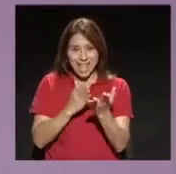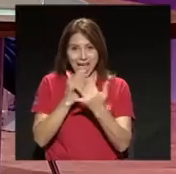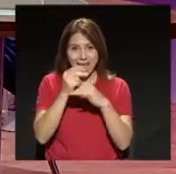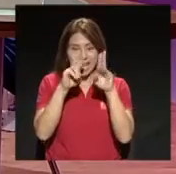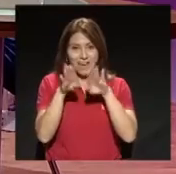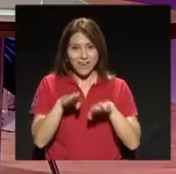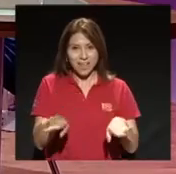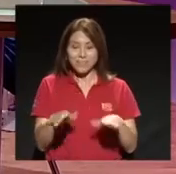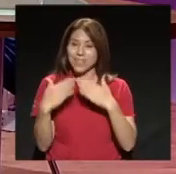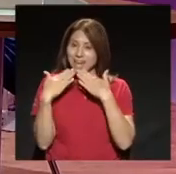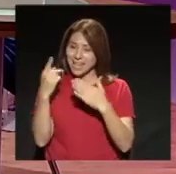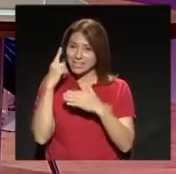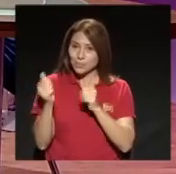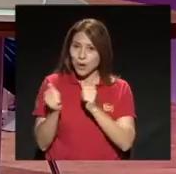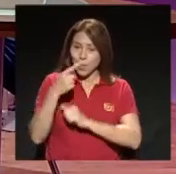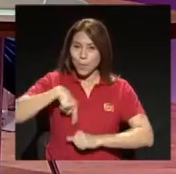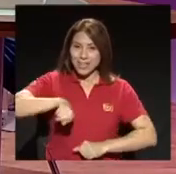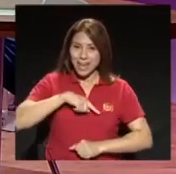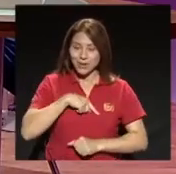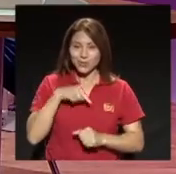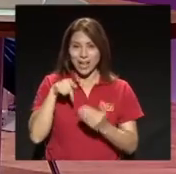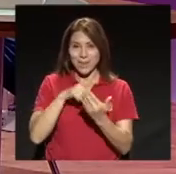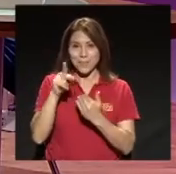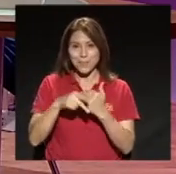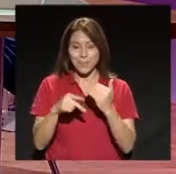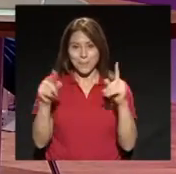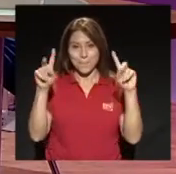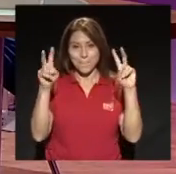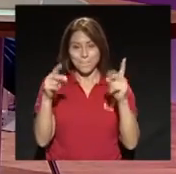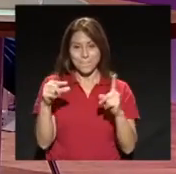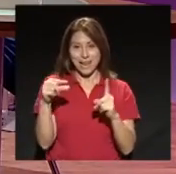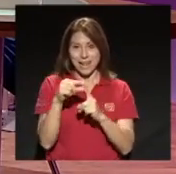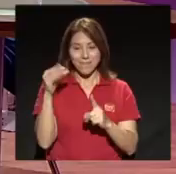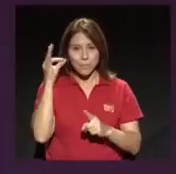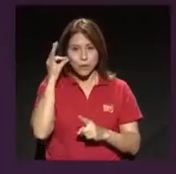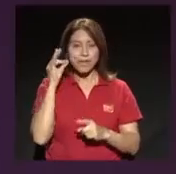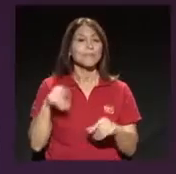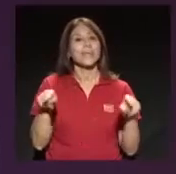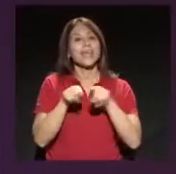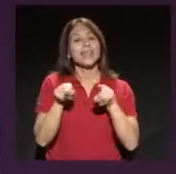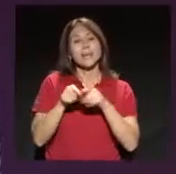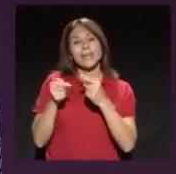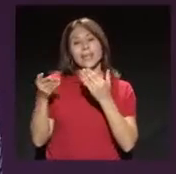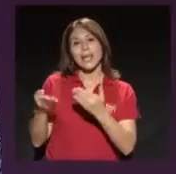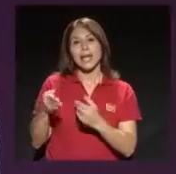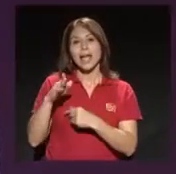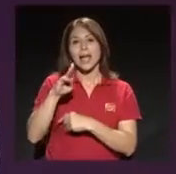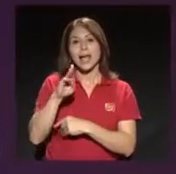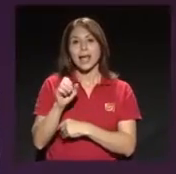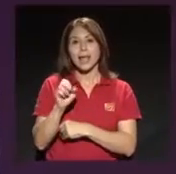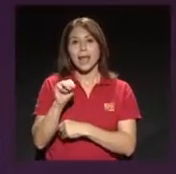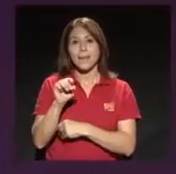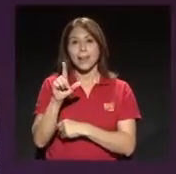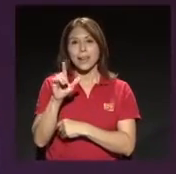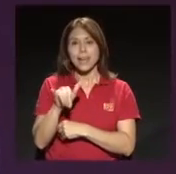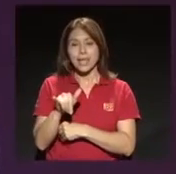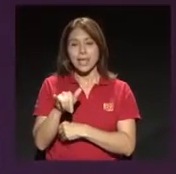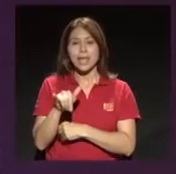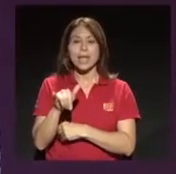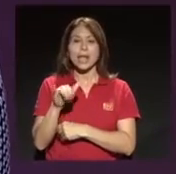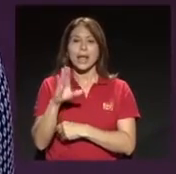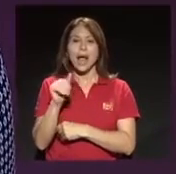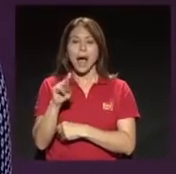Mariana, por acompañarnos en Palabra de Mujer. Y también tenemos a Kemli Camacho, quien es coordinadora de Sula